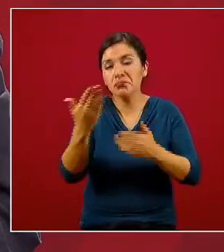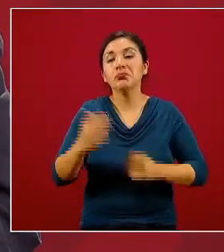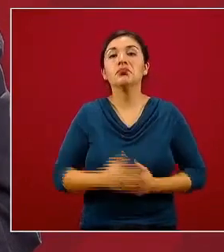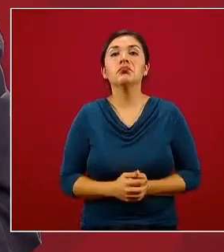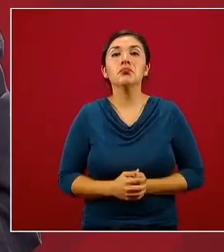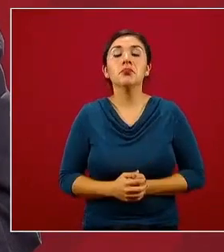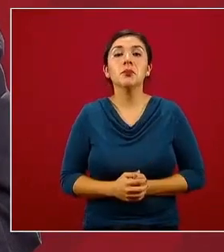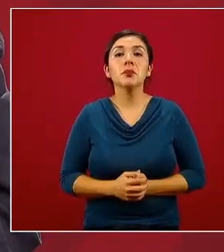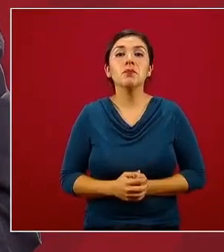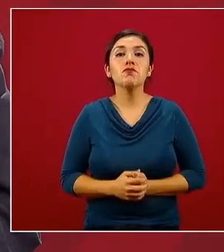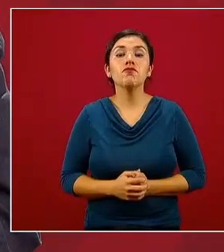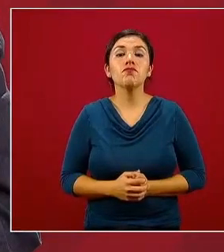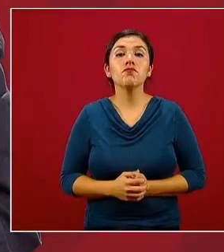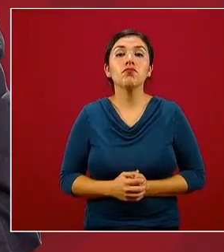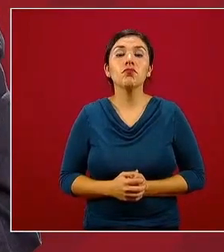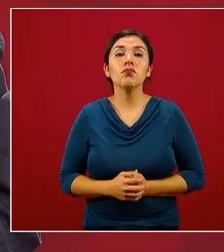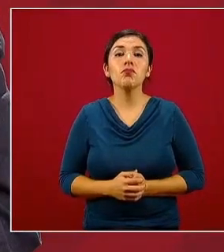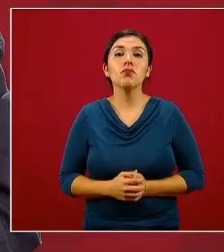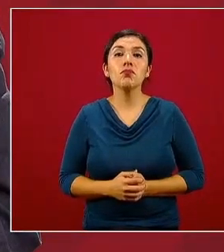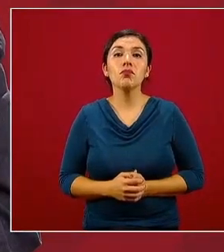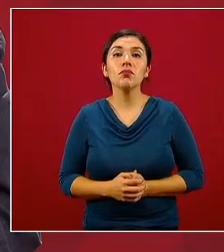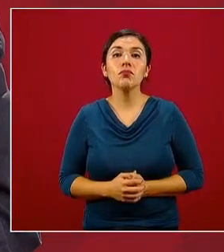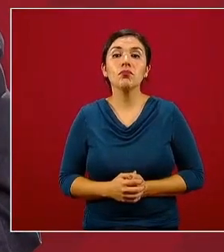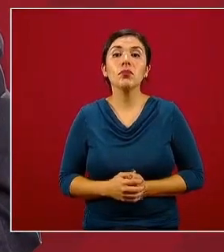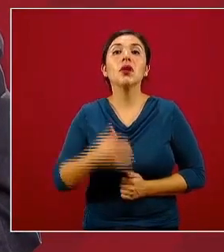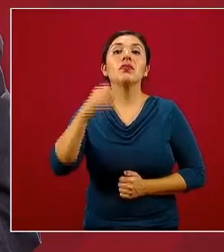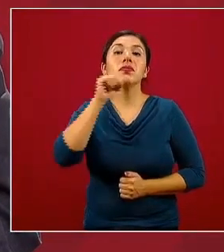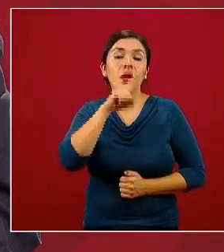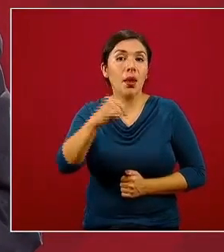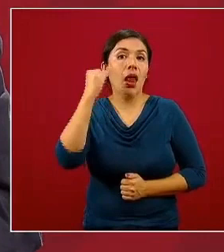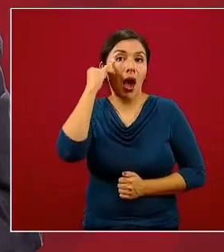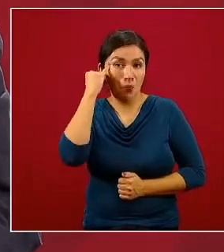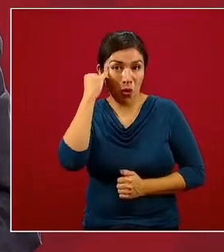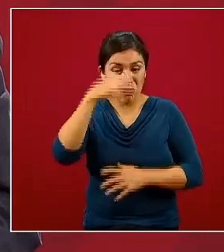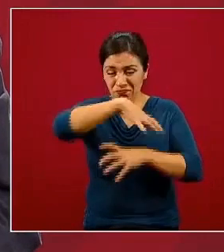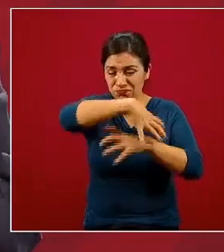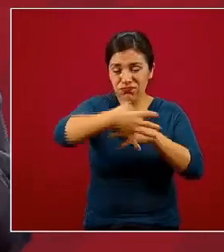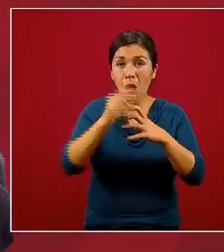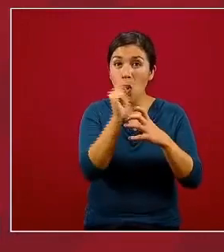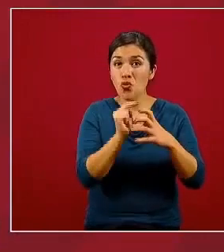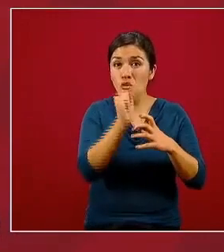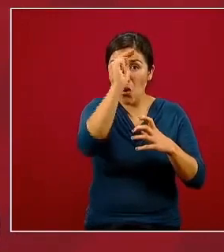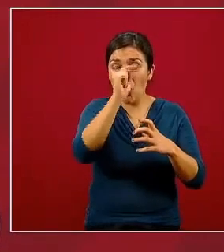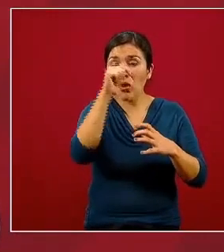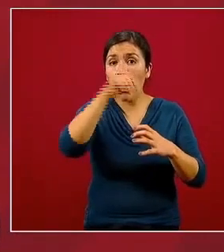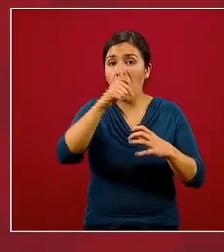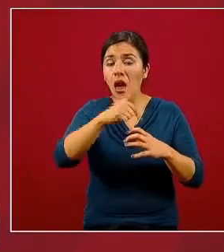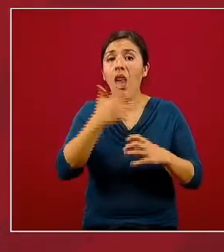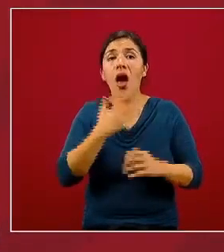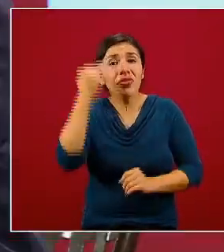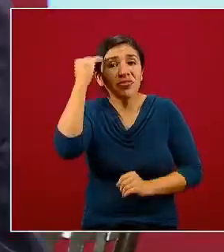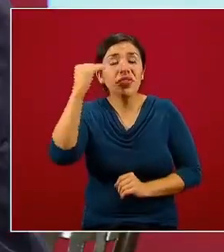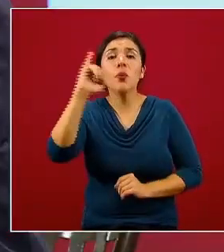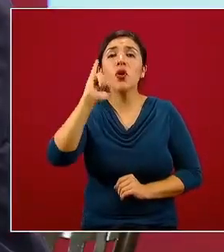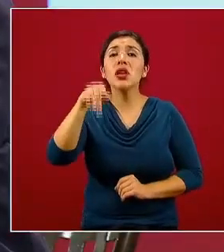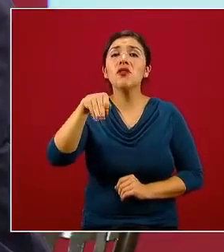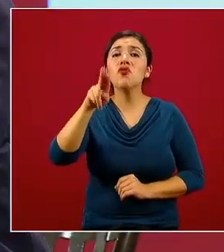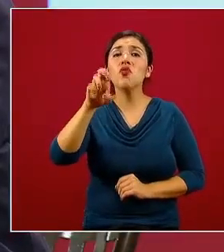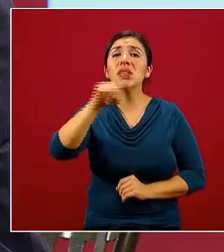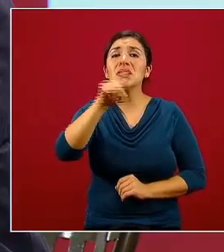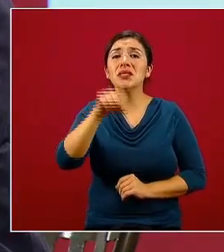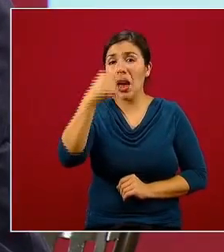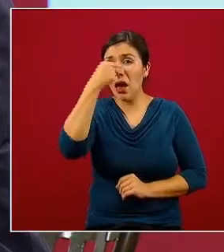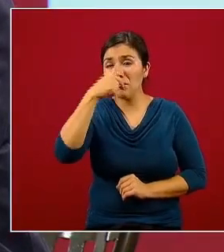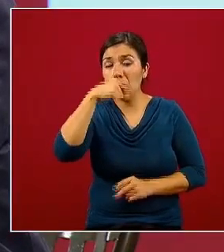casi la mayoría de su territorio, y Japón, etcétera, todo el hemisferio norte tiene la temporada de influenza